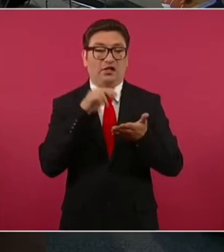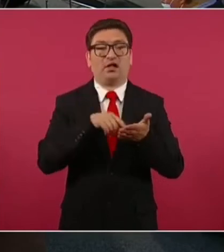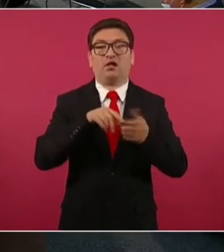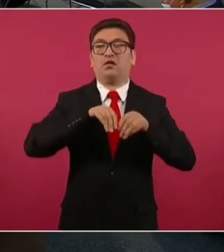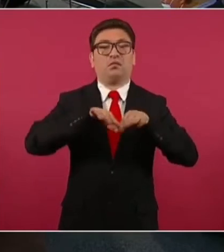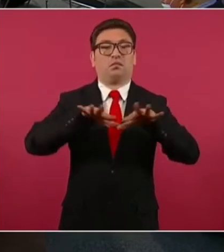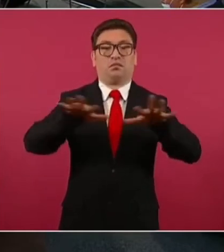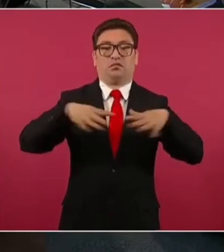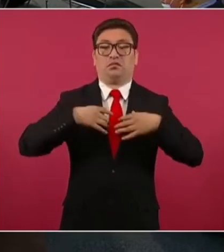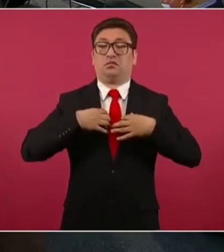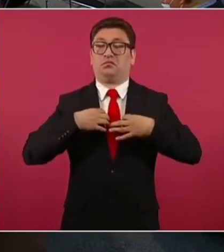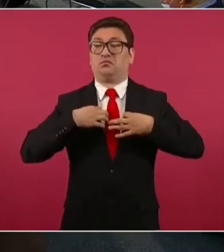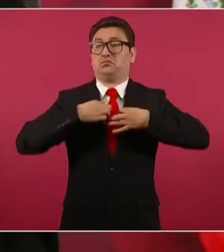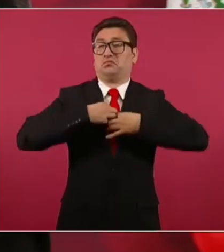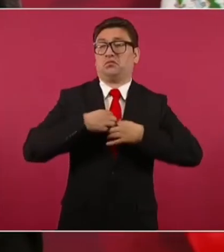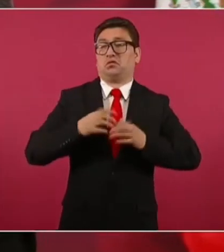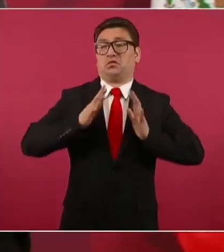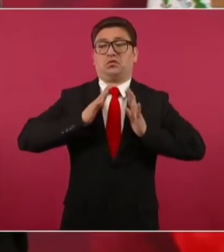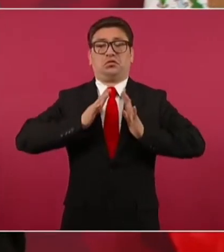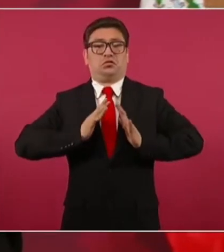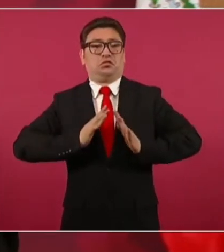salían con trajes